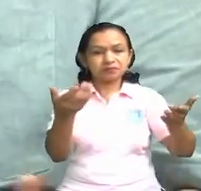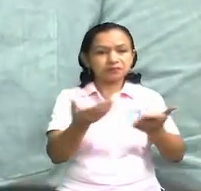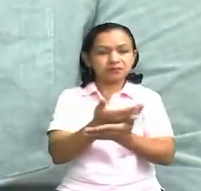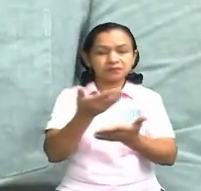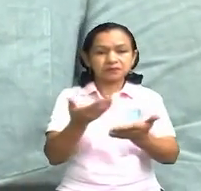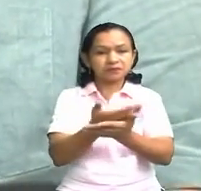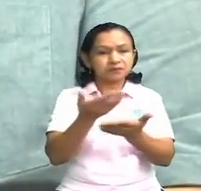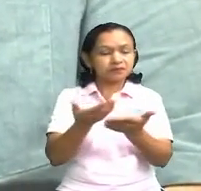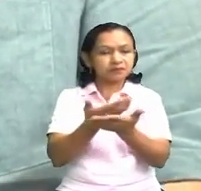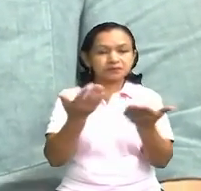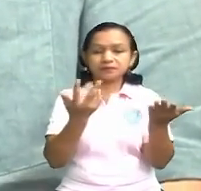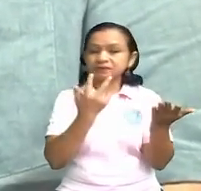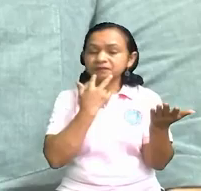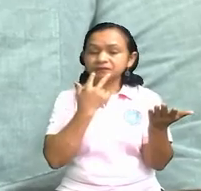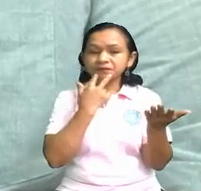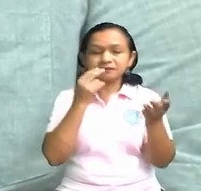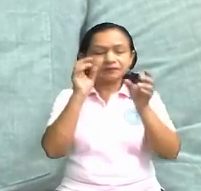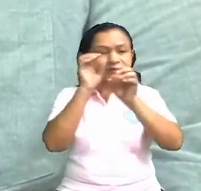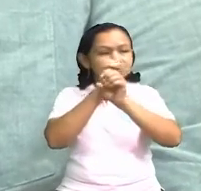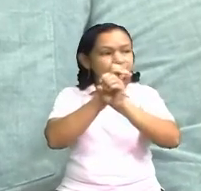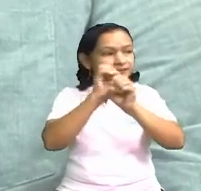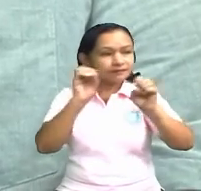adquirido, que se haya comprado, ni uno.